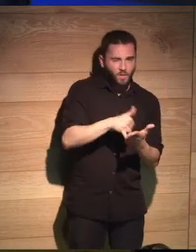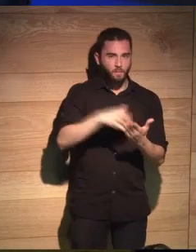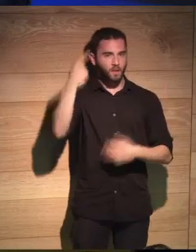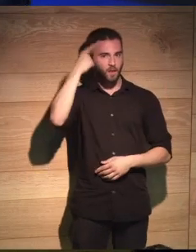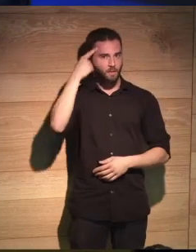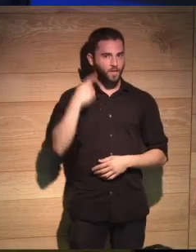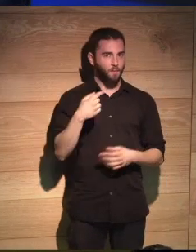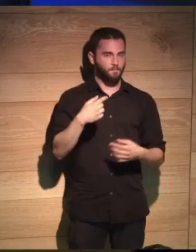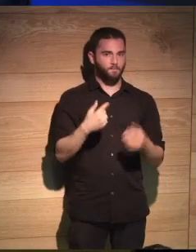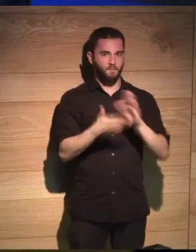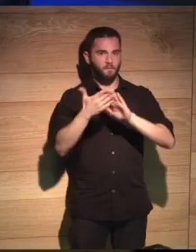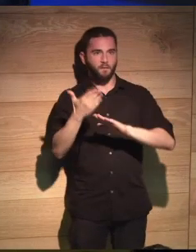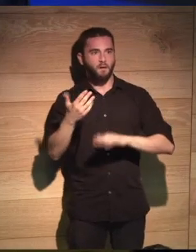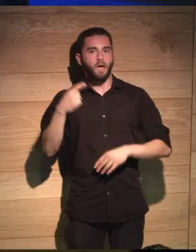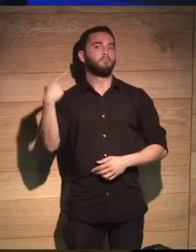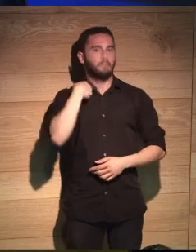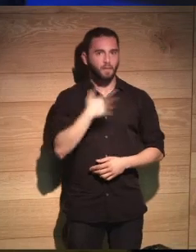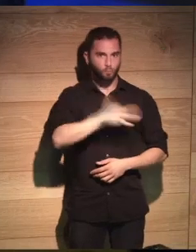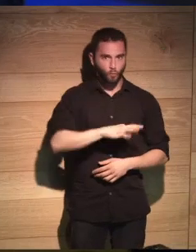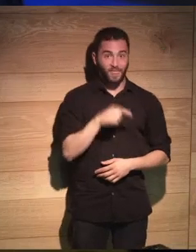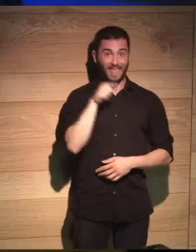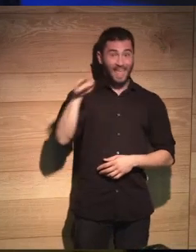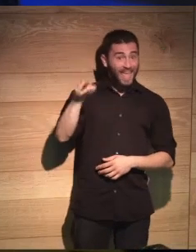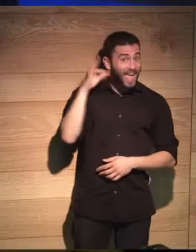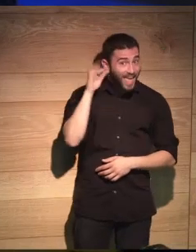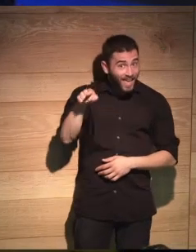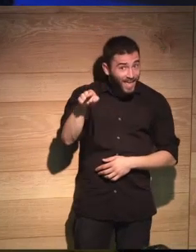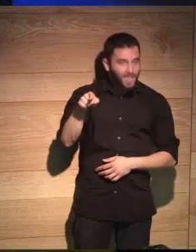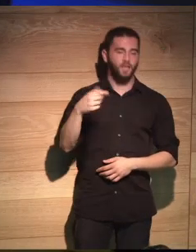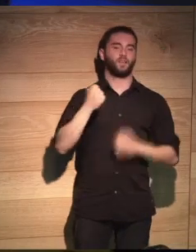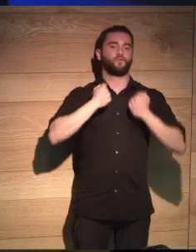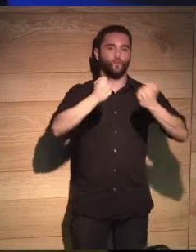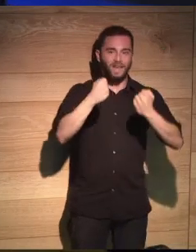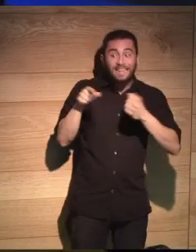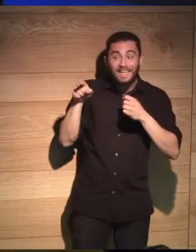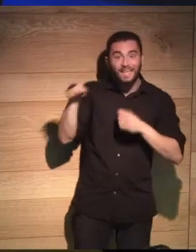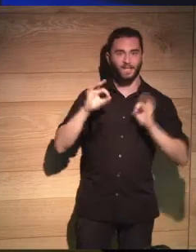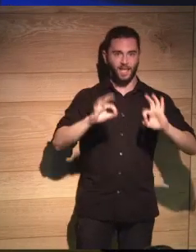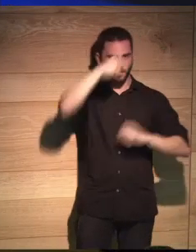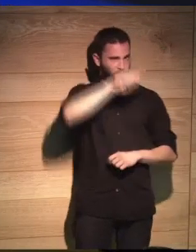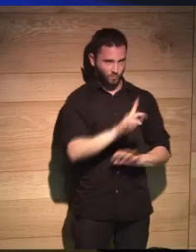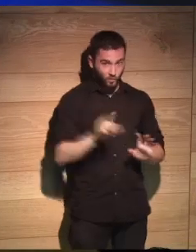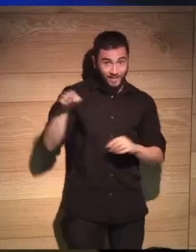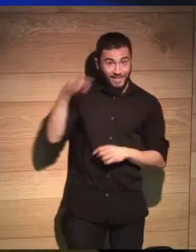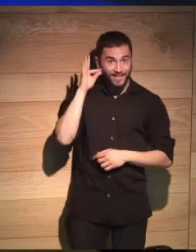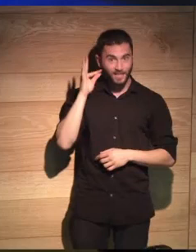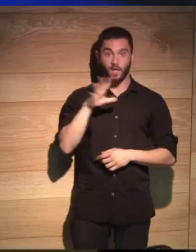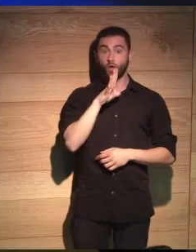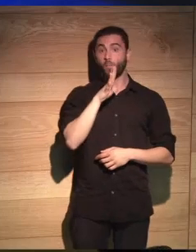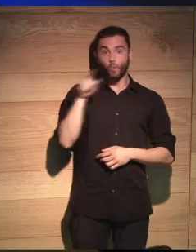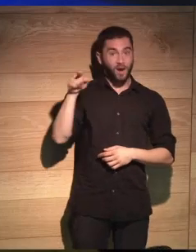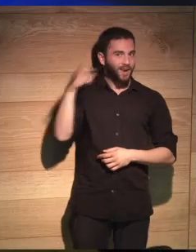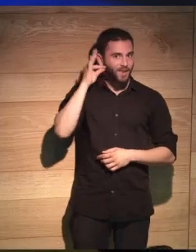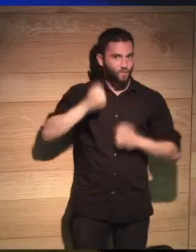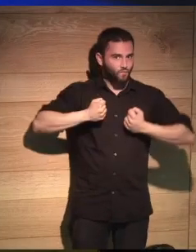cabeza, y ella es la persona fuerte, porque así es como yo creo que él la ve todo el tiempo y porque ella es una persona muy